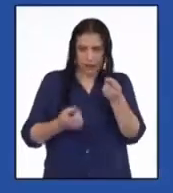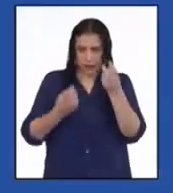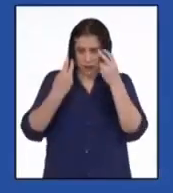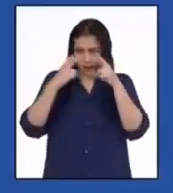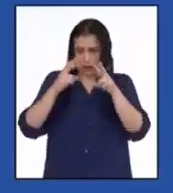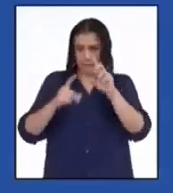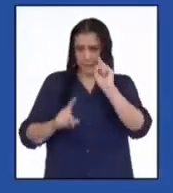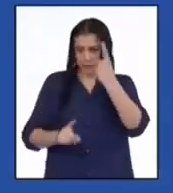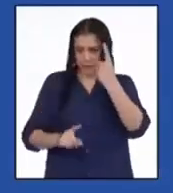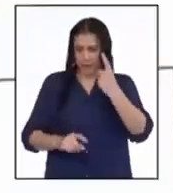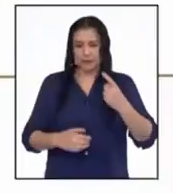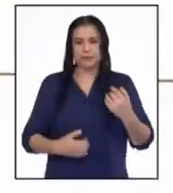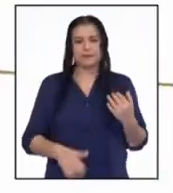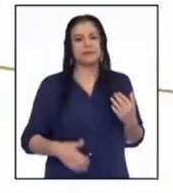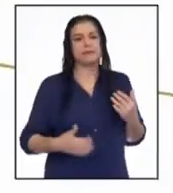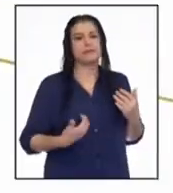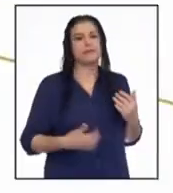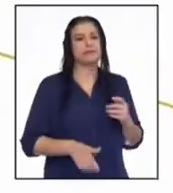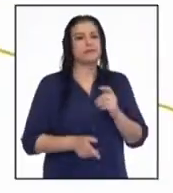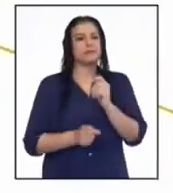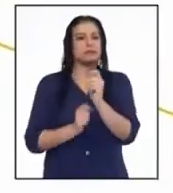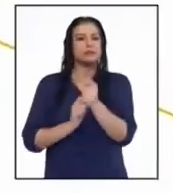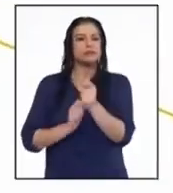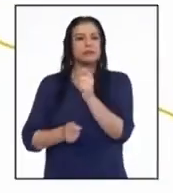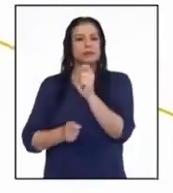así.